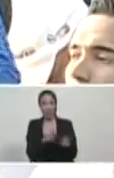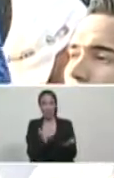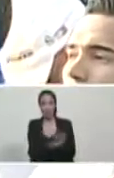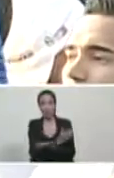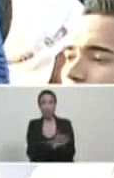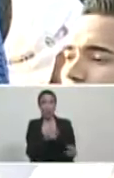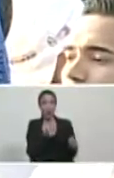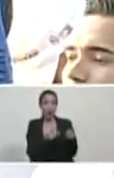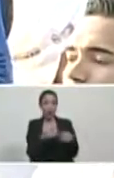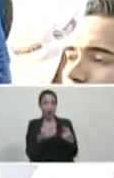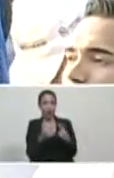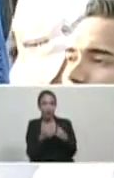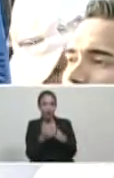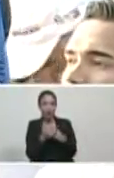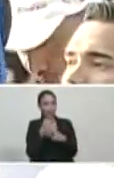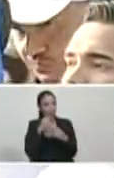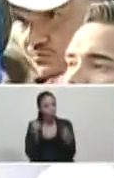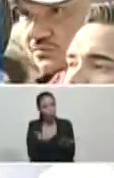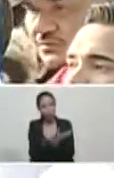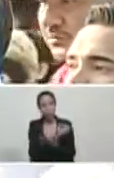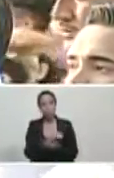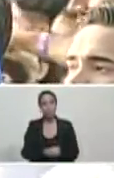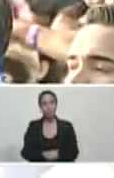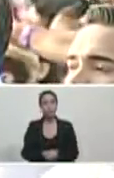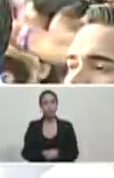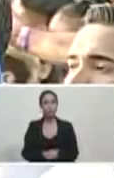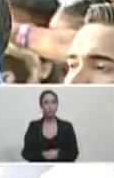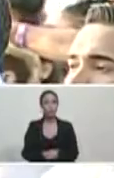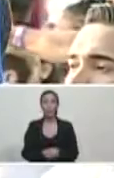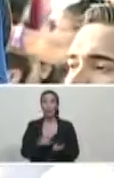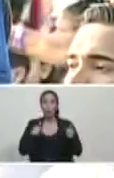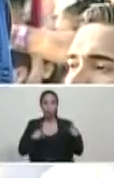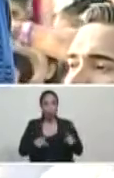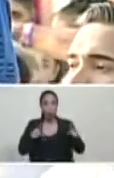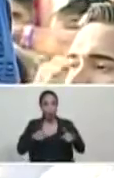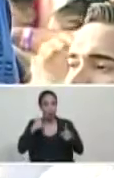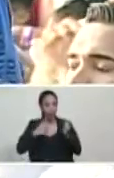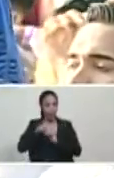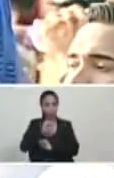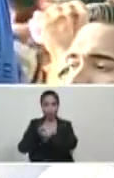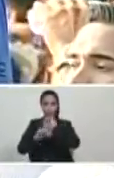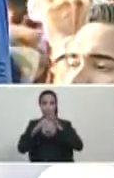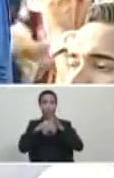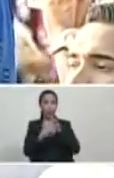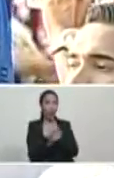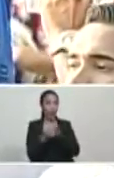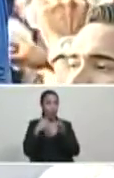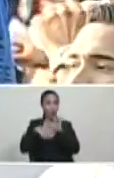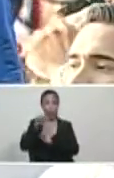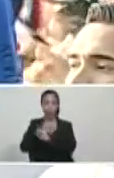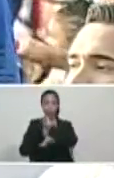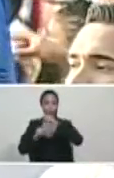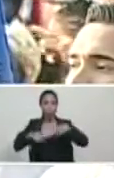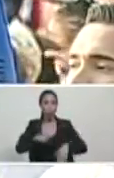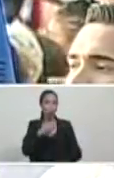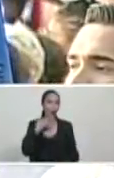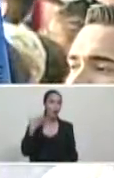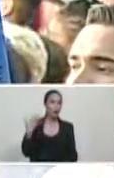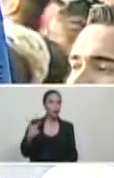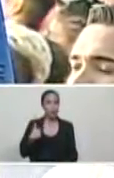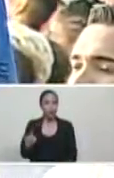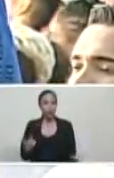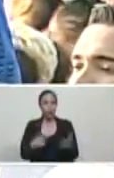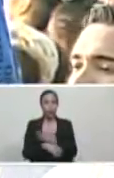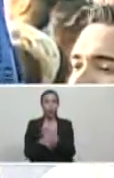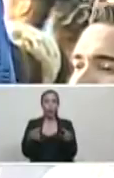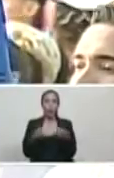a perturbar en nuestros mismos sectores. Hoy el barrio defiende, presidente, con orgullo el Movimiento por la Paz y la